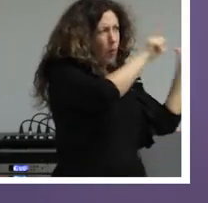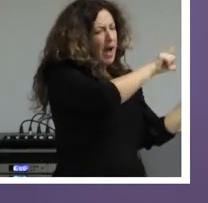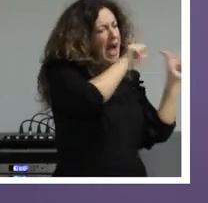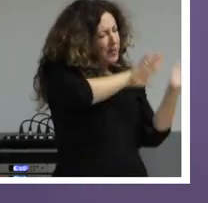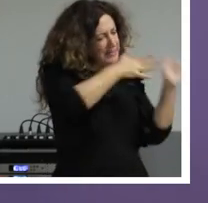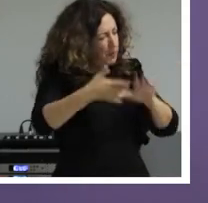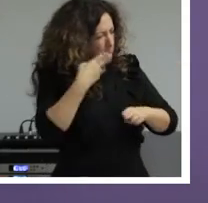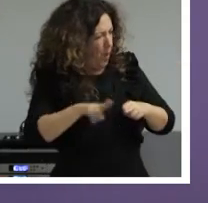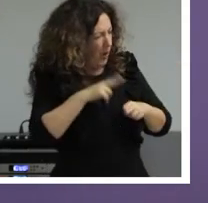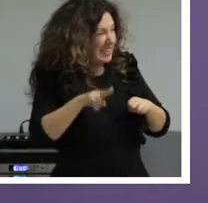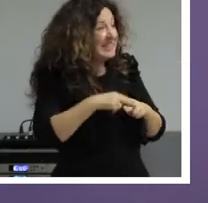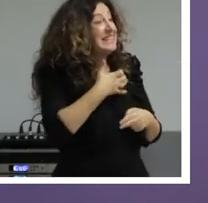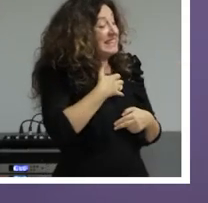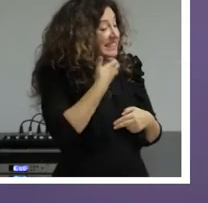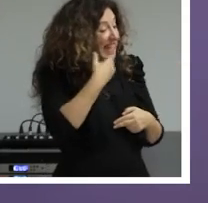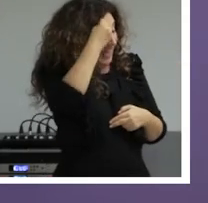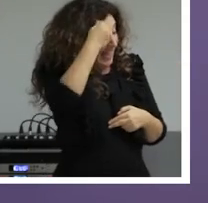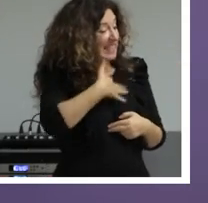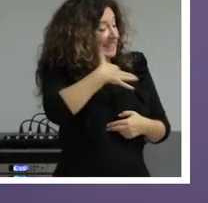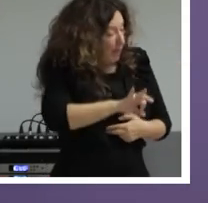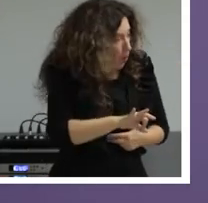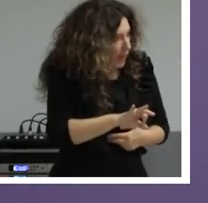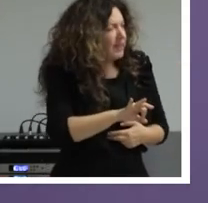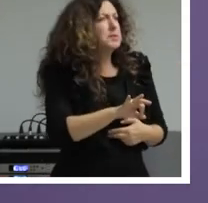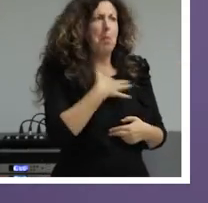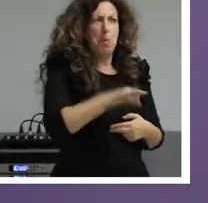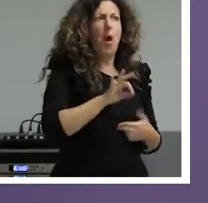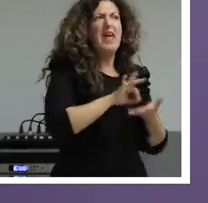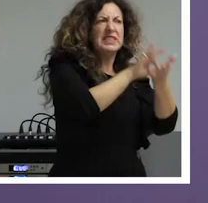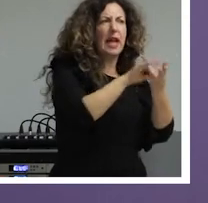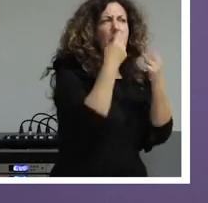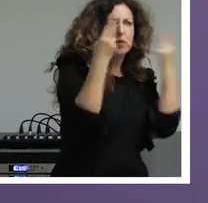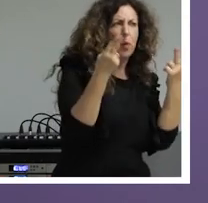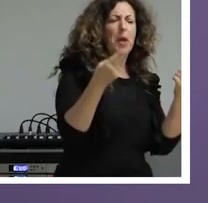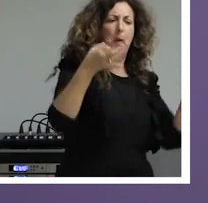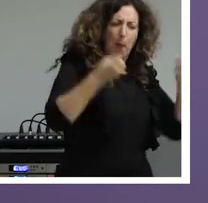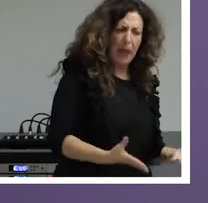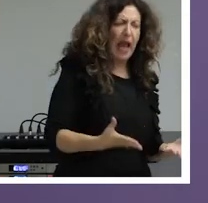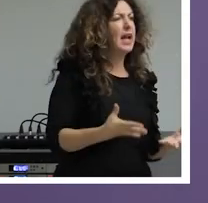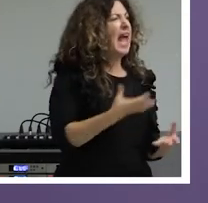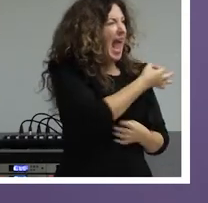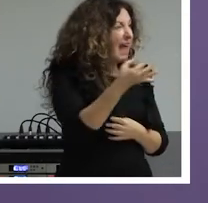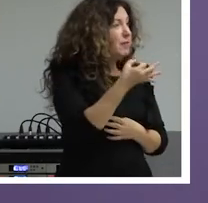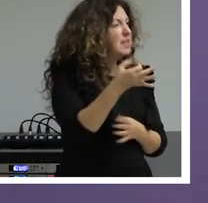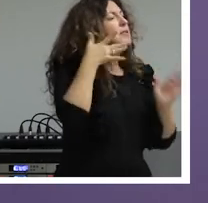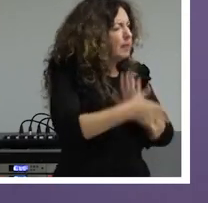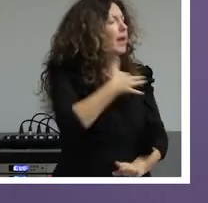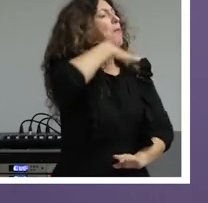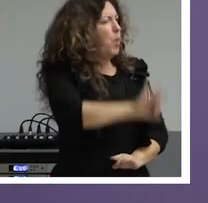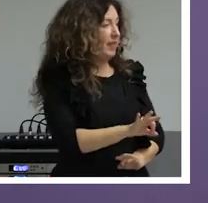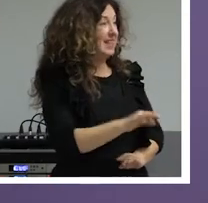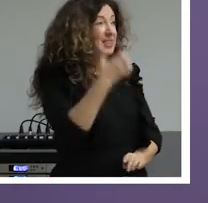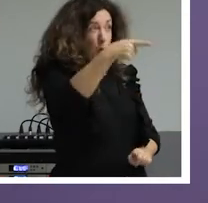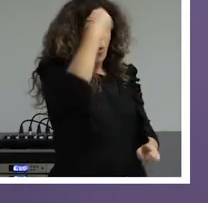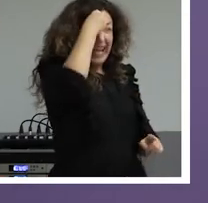por la mañana y por la noche ha sido un cuadro que me ha acompañado en los Pérez momentos yo los traporo siempre a la vida diaria y los trapolo y lo voy a extrapolar